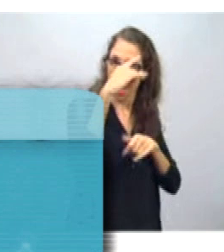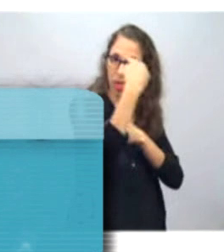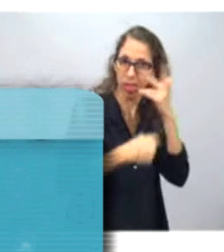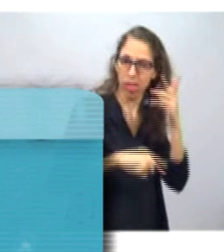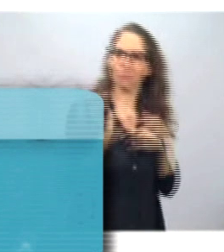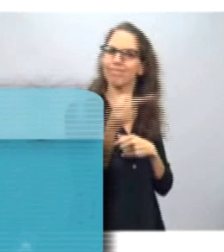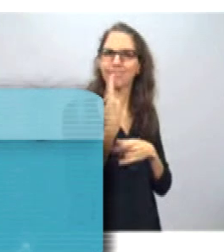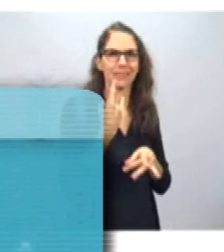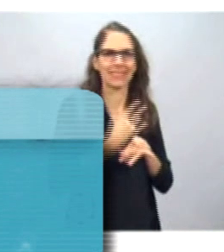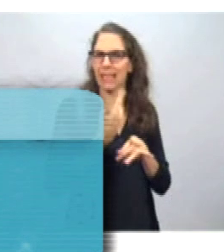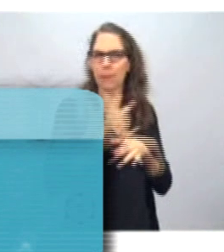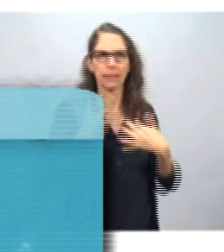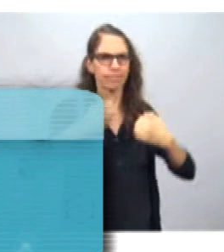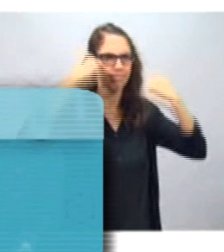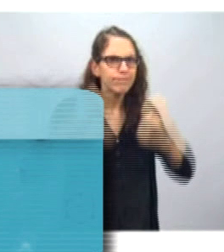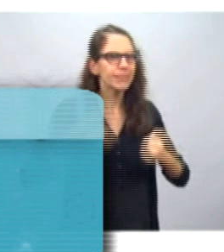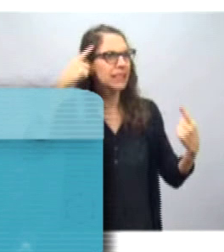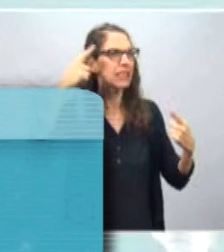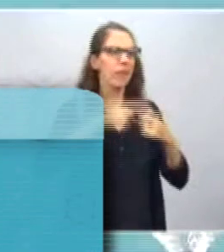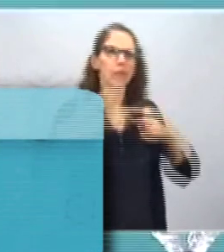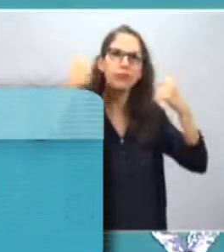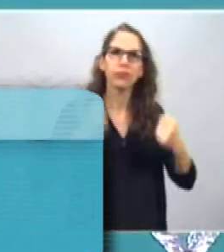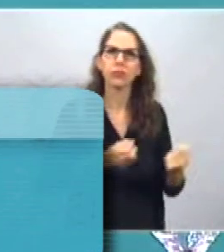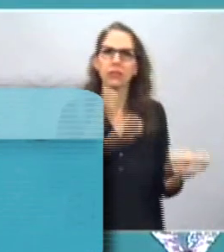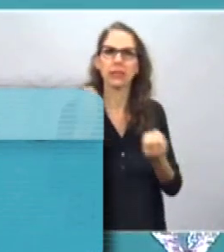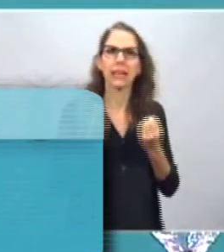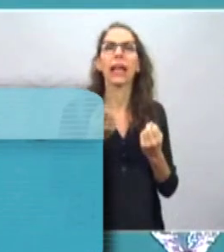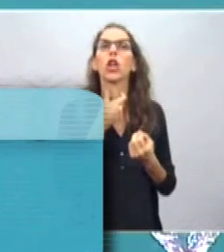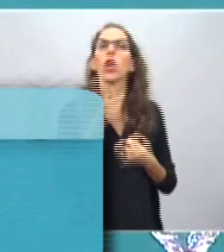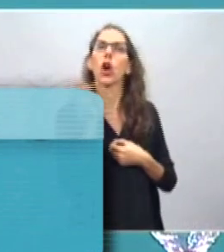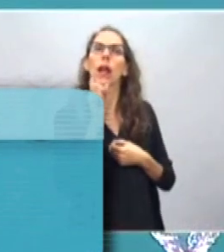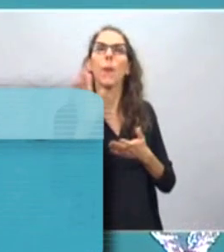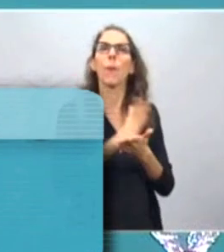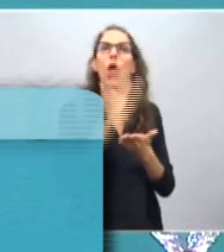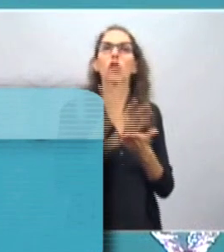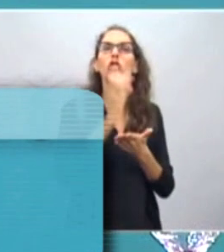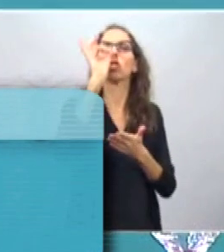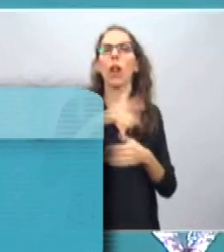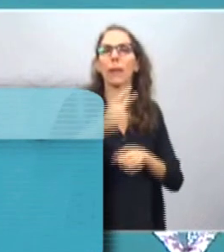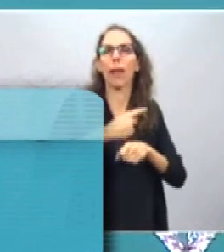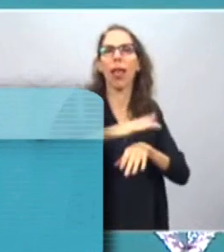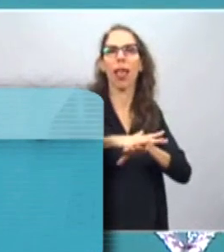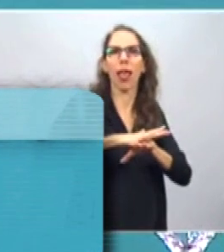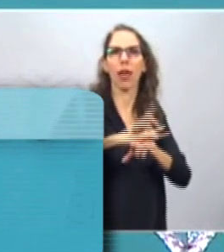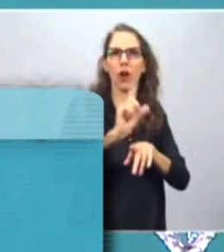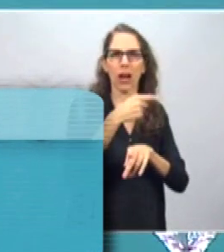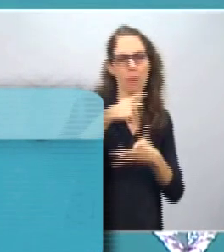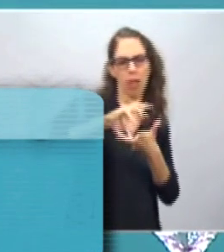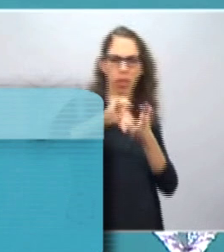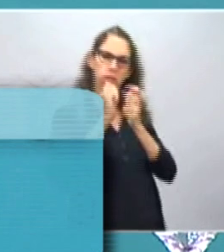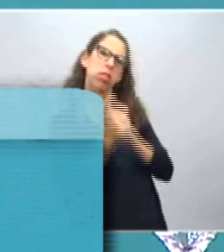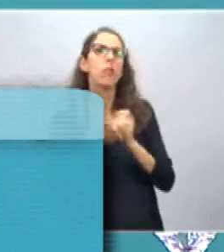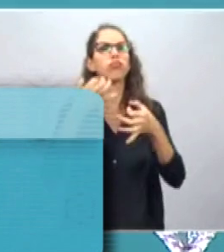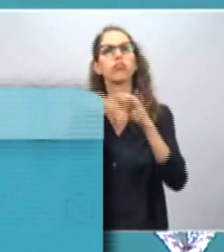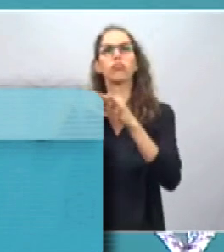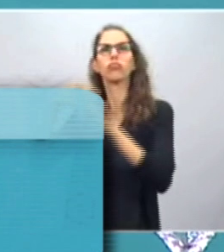el desafío de no dejar que la producción sea solo la producción primaria, sino que haya una industrialización, que haya una producción